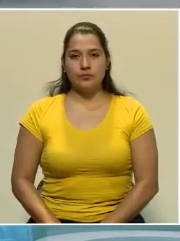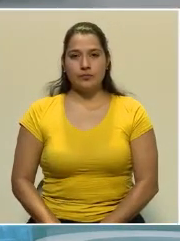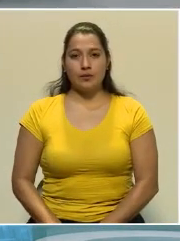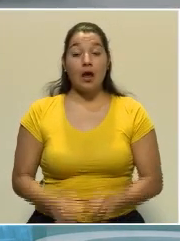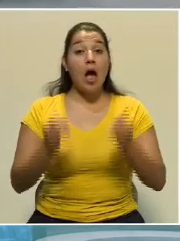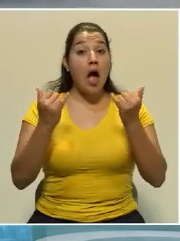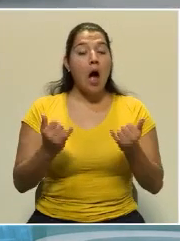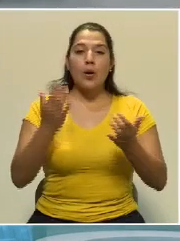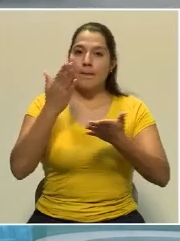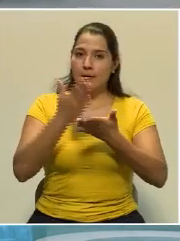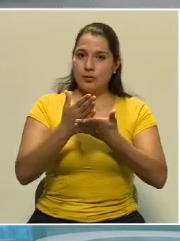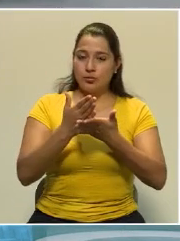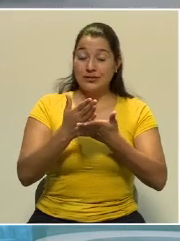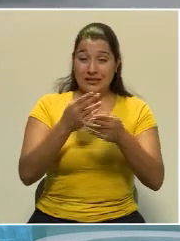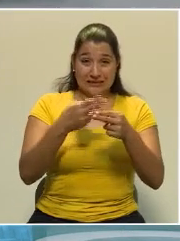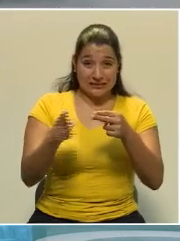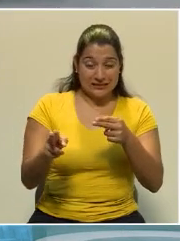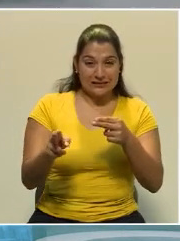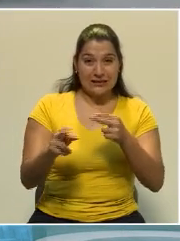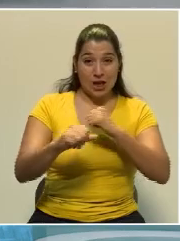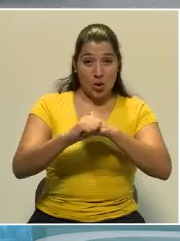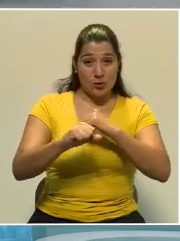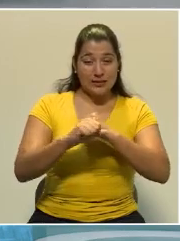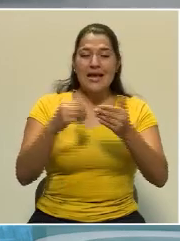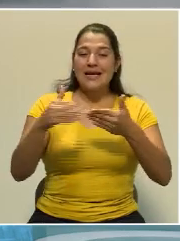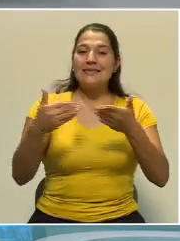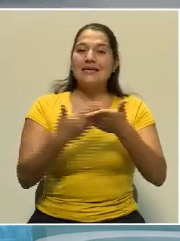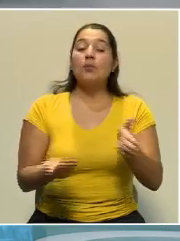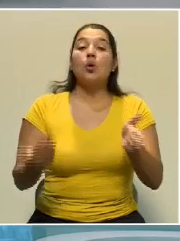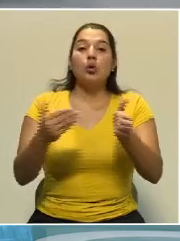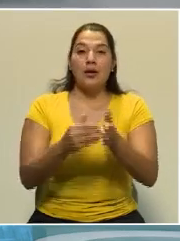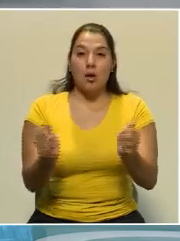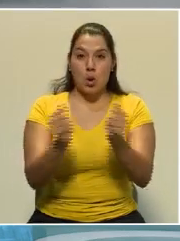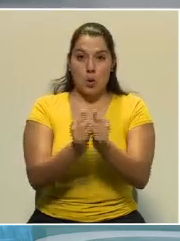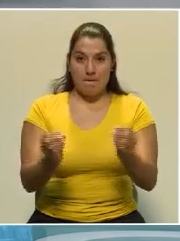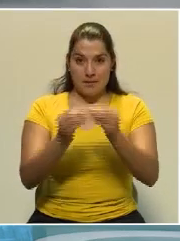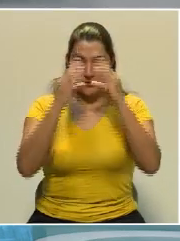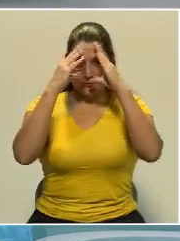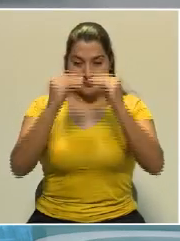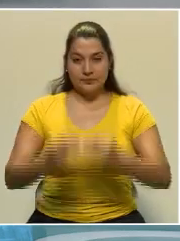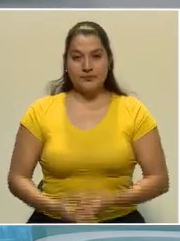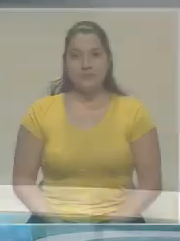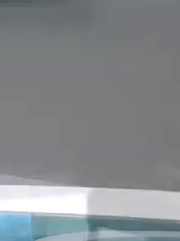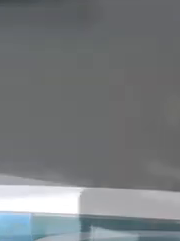Vamos a hacer ahora una breve pausa comercial y ya regresamos con más información.